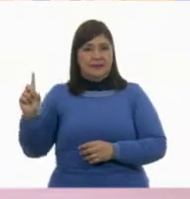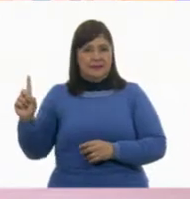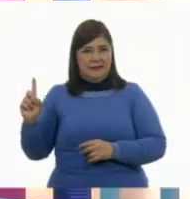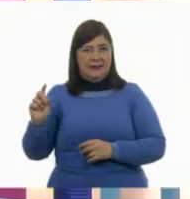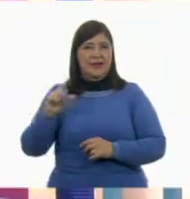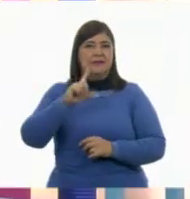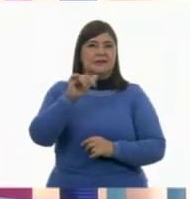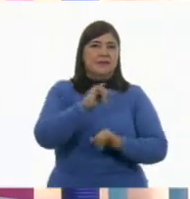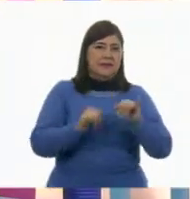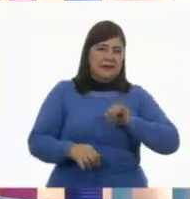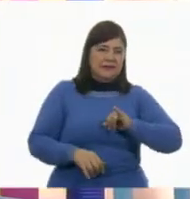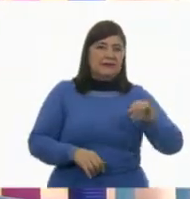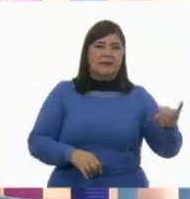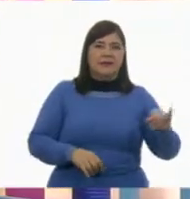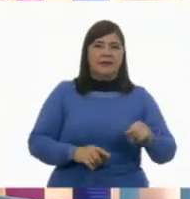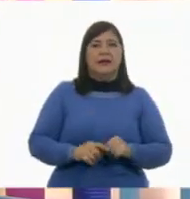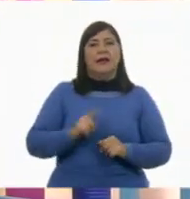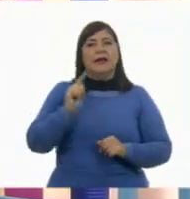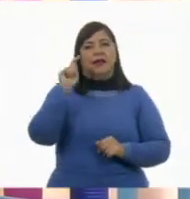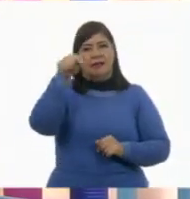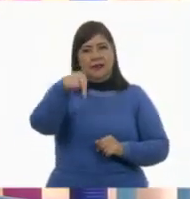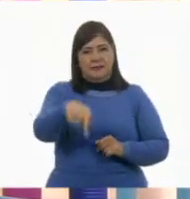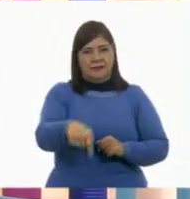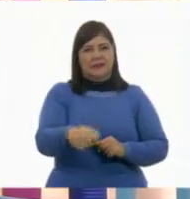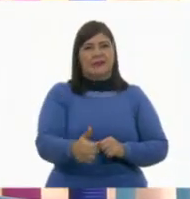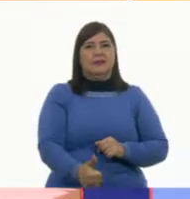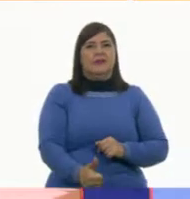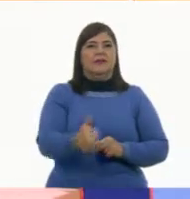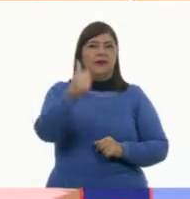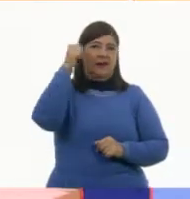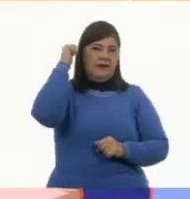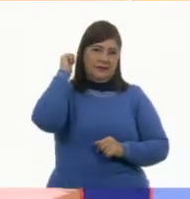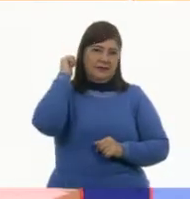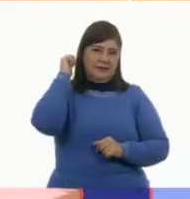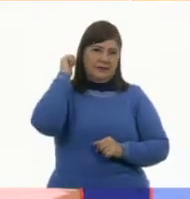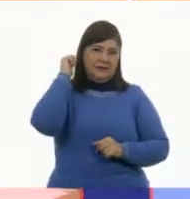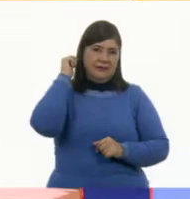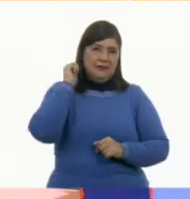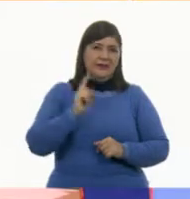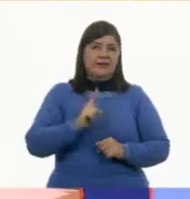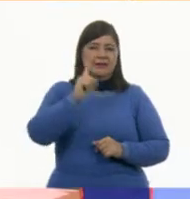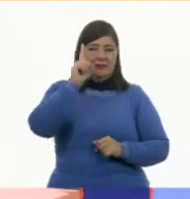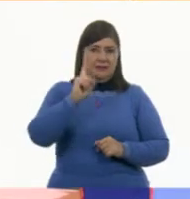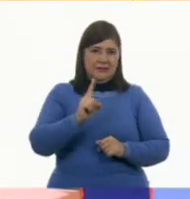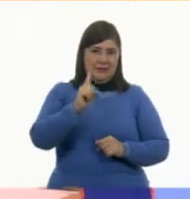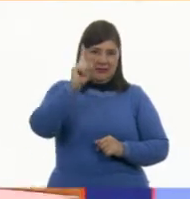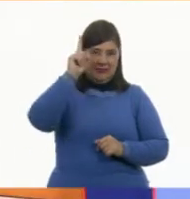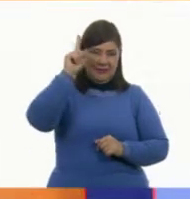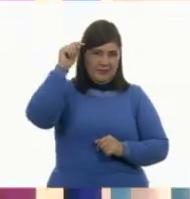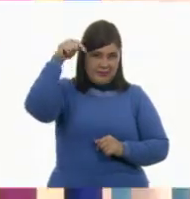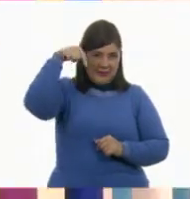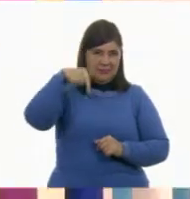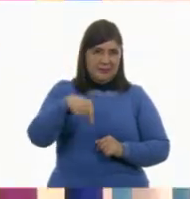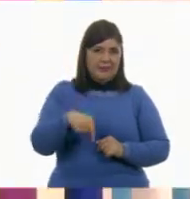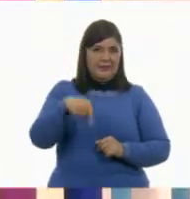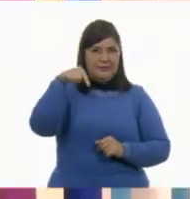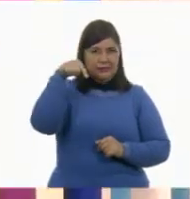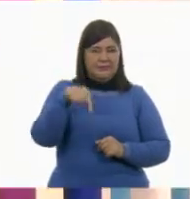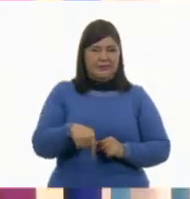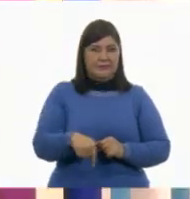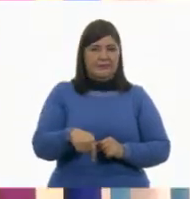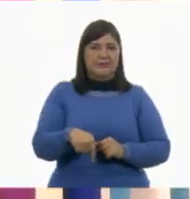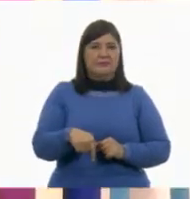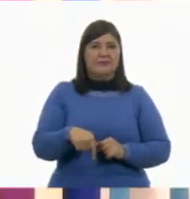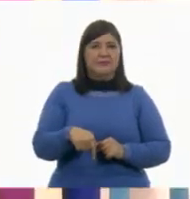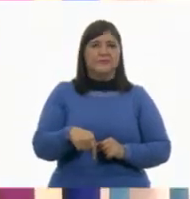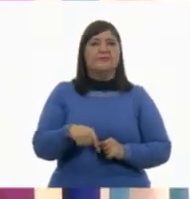Derecha, derecha, izquierda, izquierda, adelante y luego para atrás. Arriba, arriba, arriba, abajo,